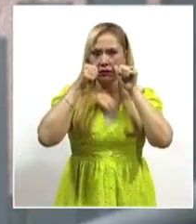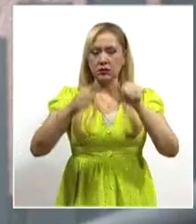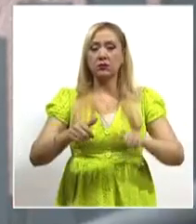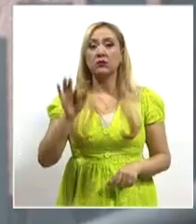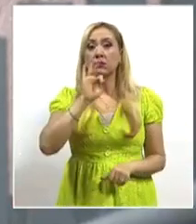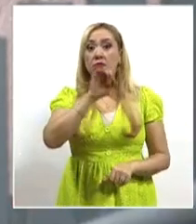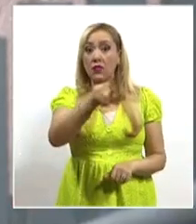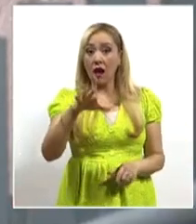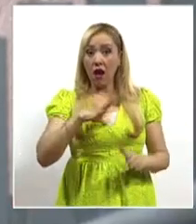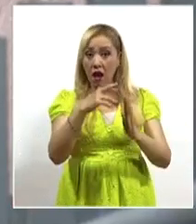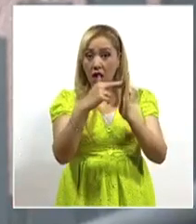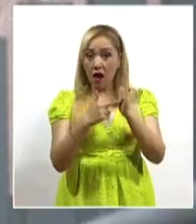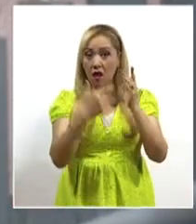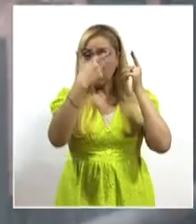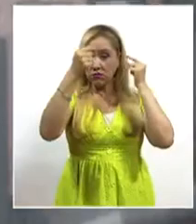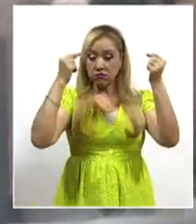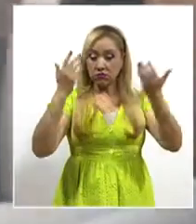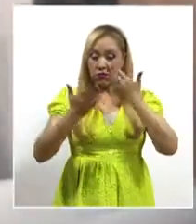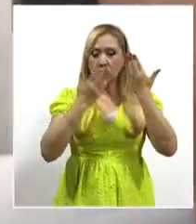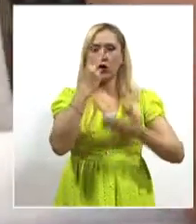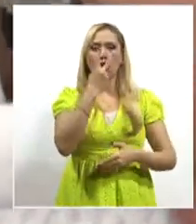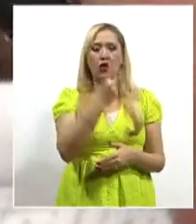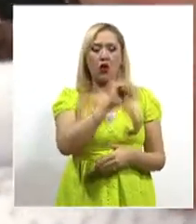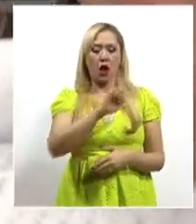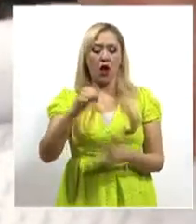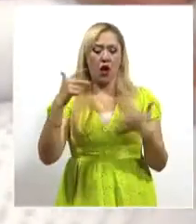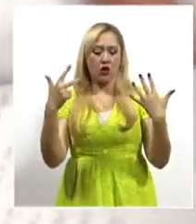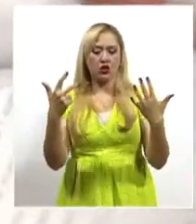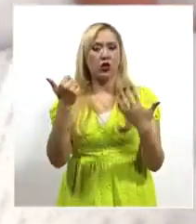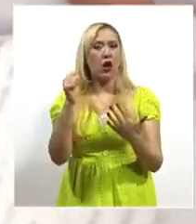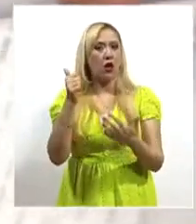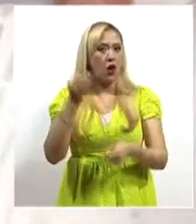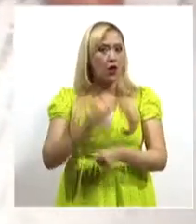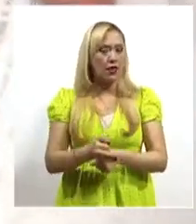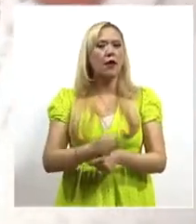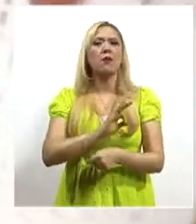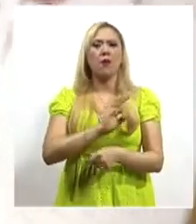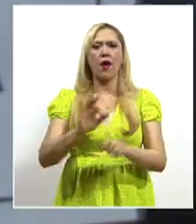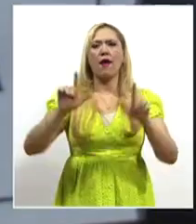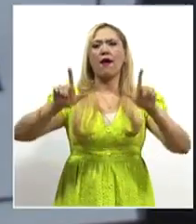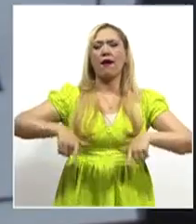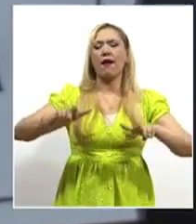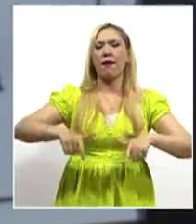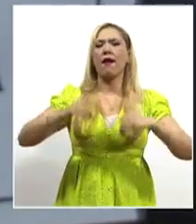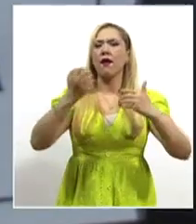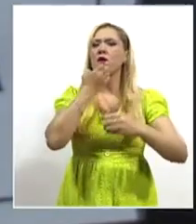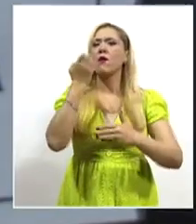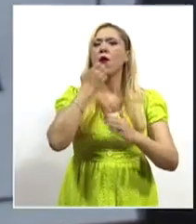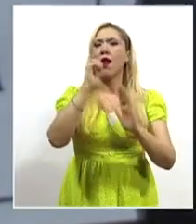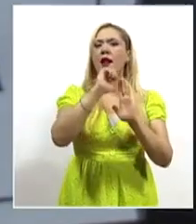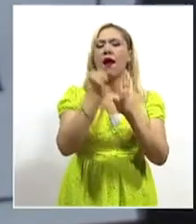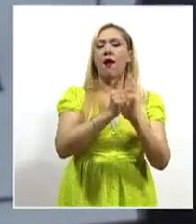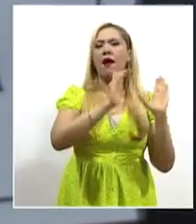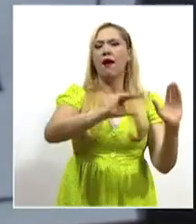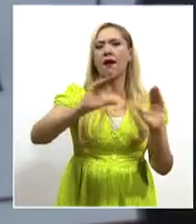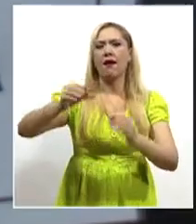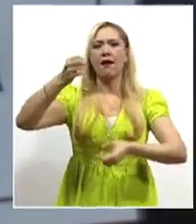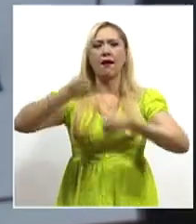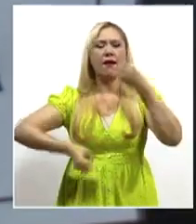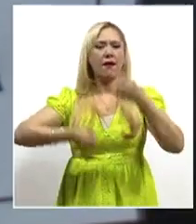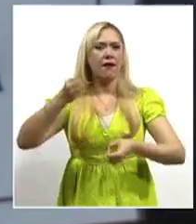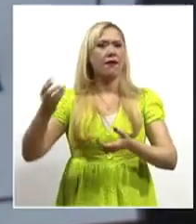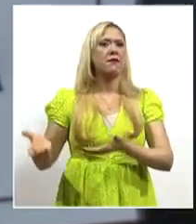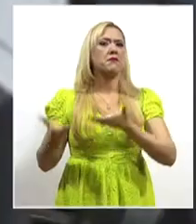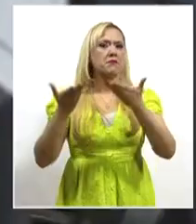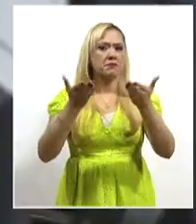podrán inscribirse al concurso del 2 al 8 de agosto del presente año en la página web de la Escuela Federal de Formación Judicial. La lista